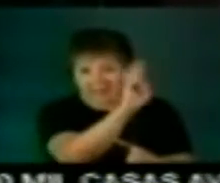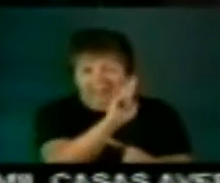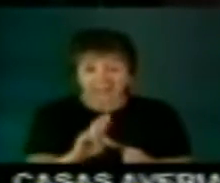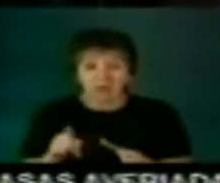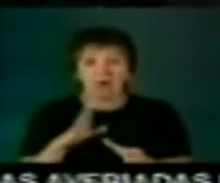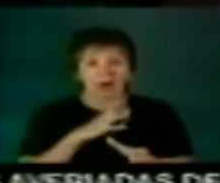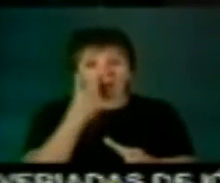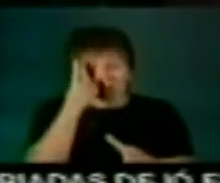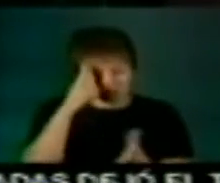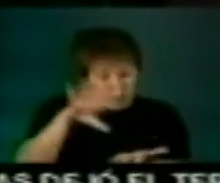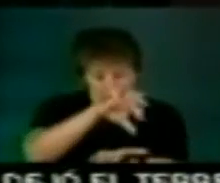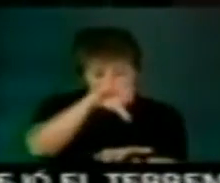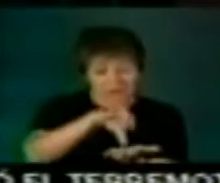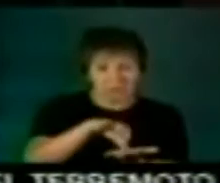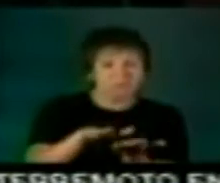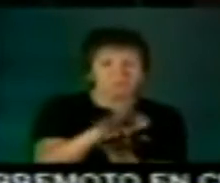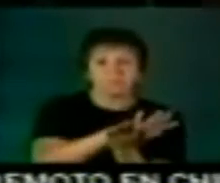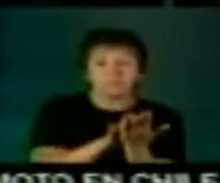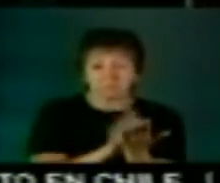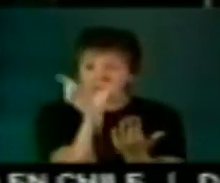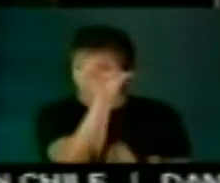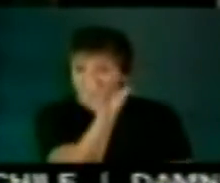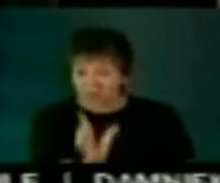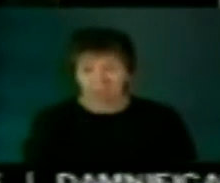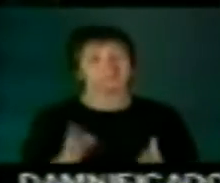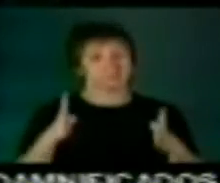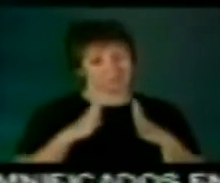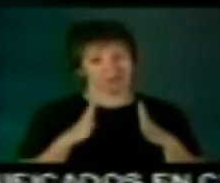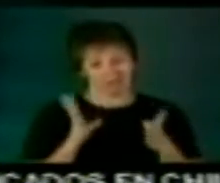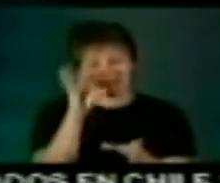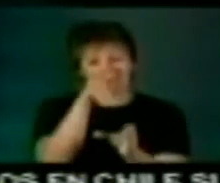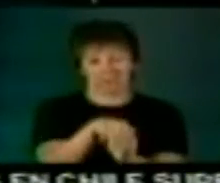nación, la nación latinoamericana.